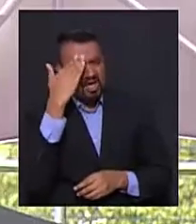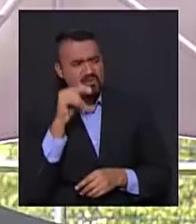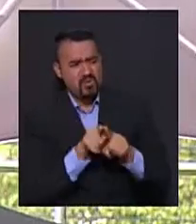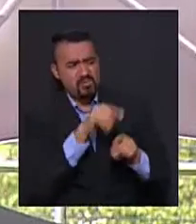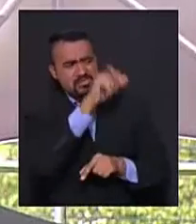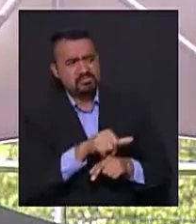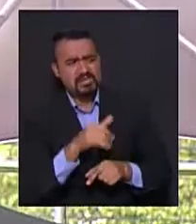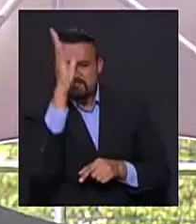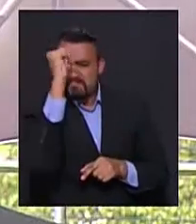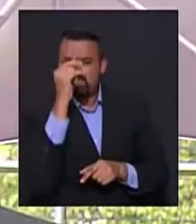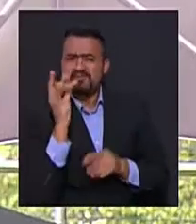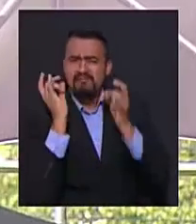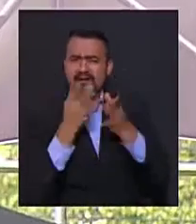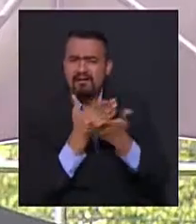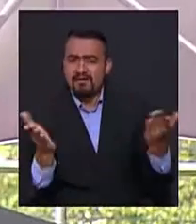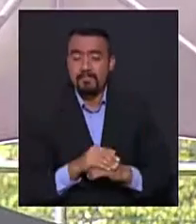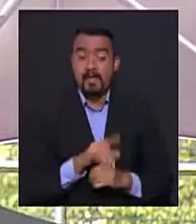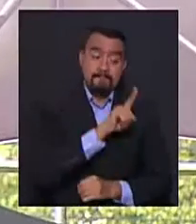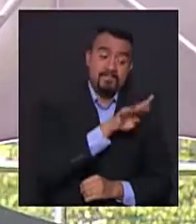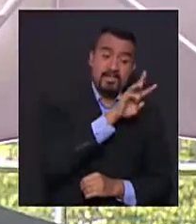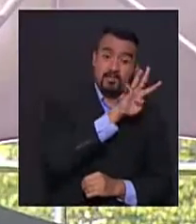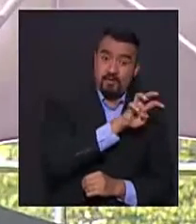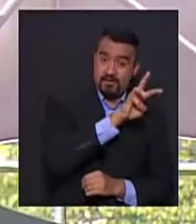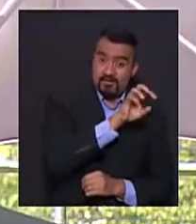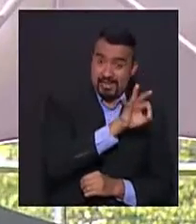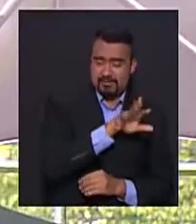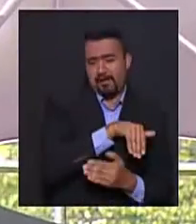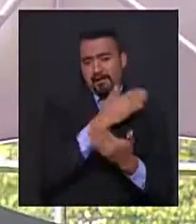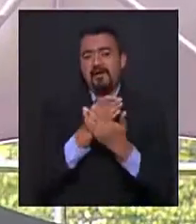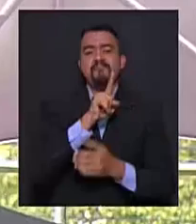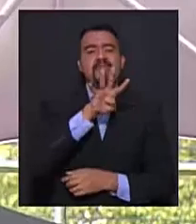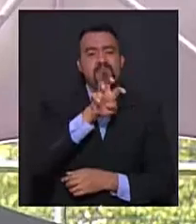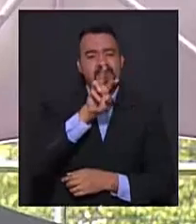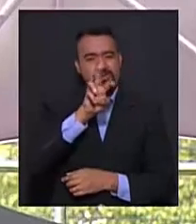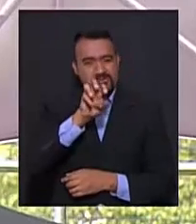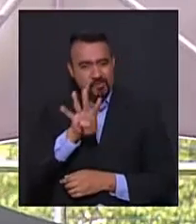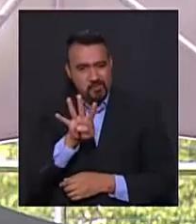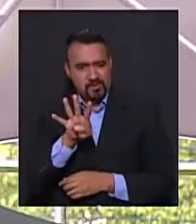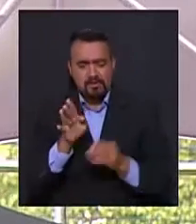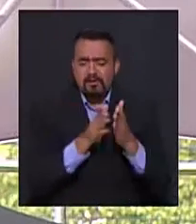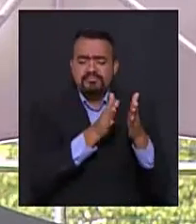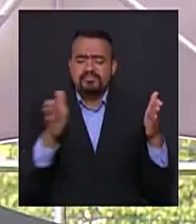Entre 1983 y 1984 perdimos